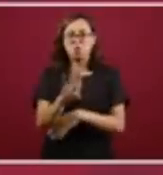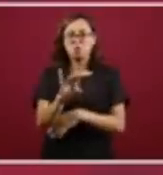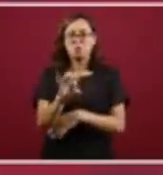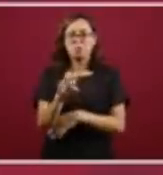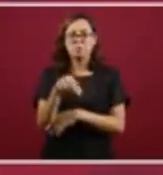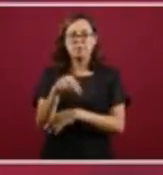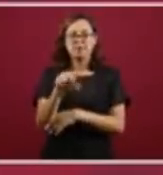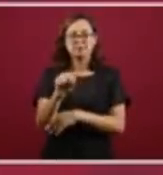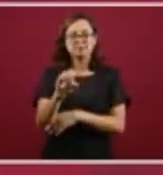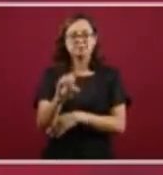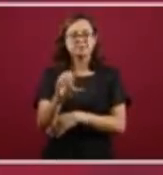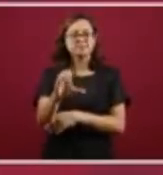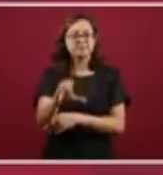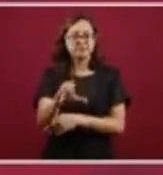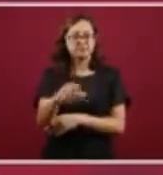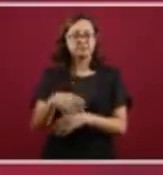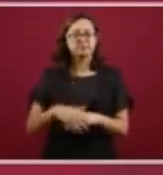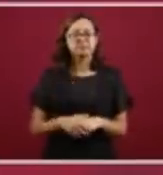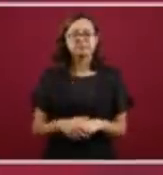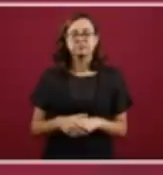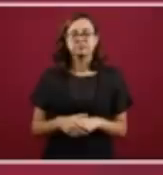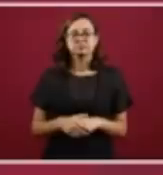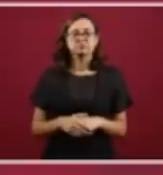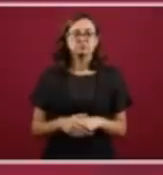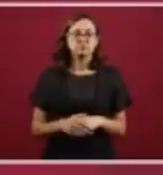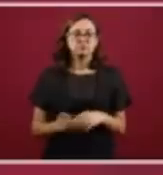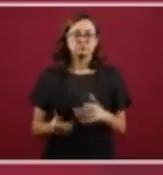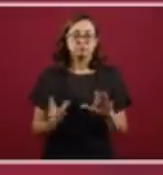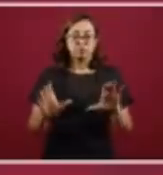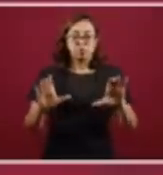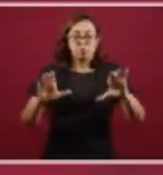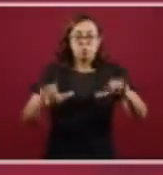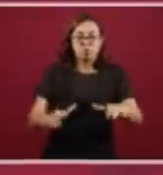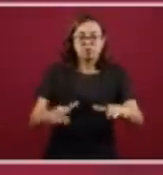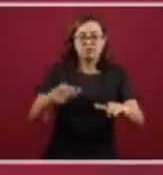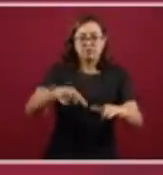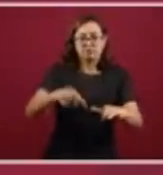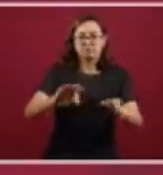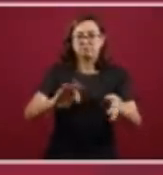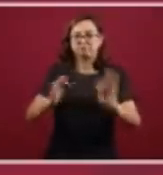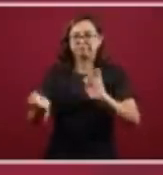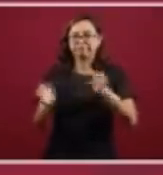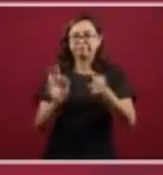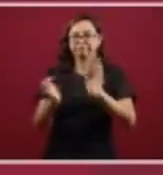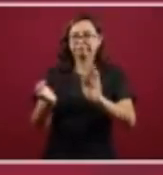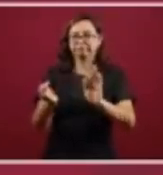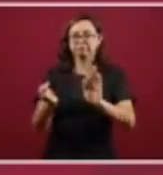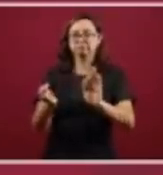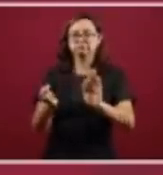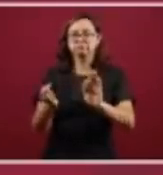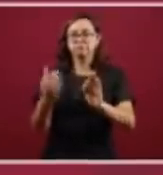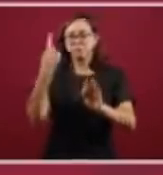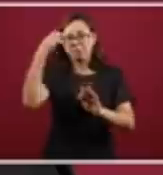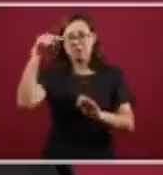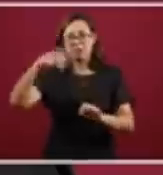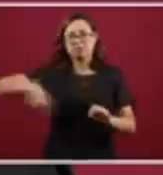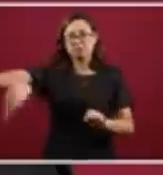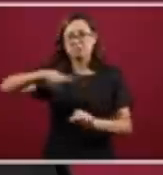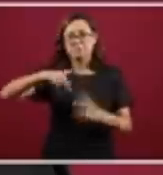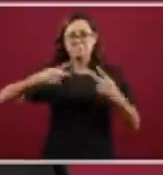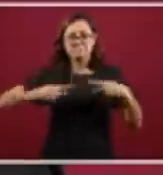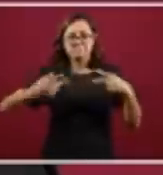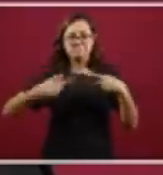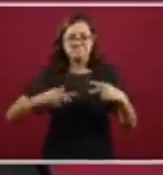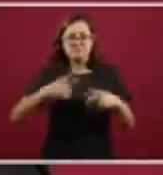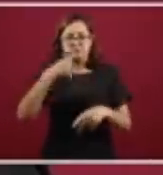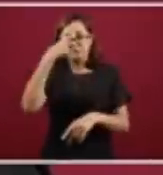en comunidades estratégicas Para tener